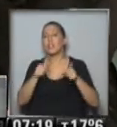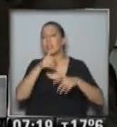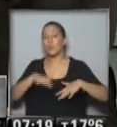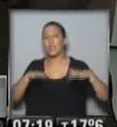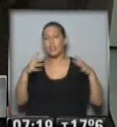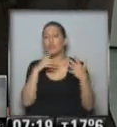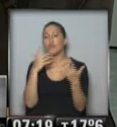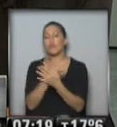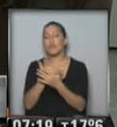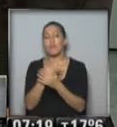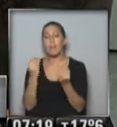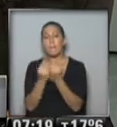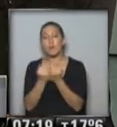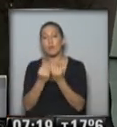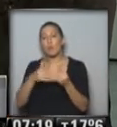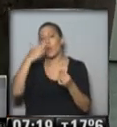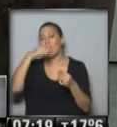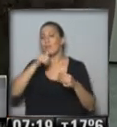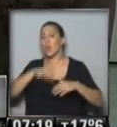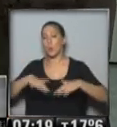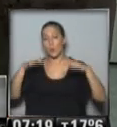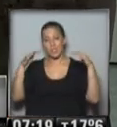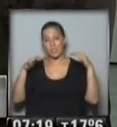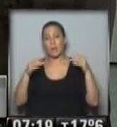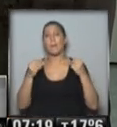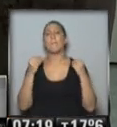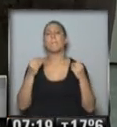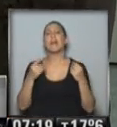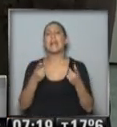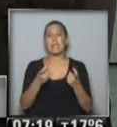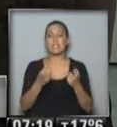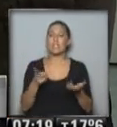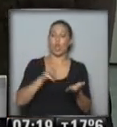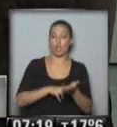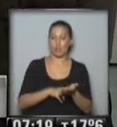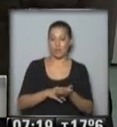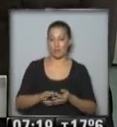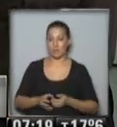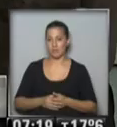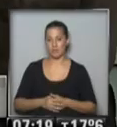fueron los que sufrieron muchísimo en la última inundación, para el caso en que los necesitemos de vuelta.